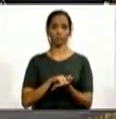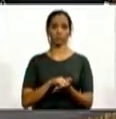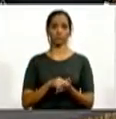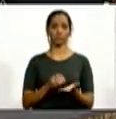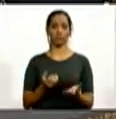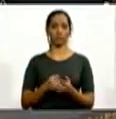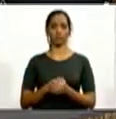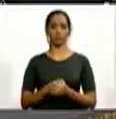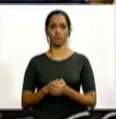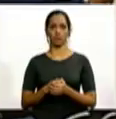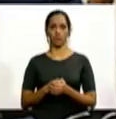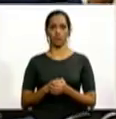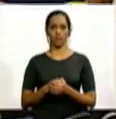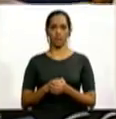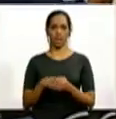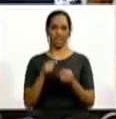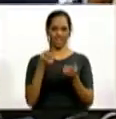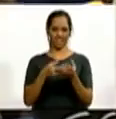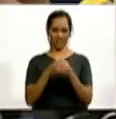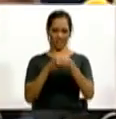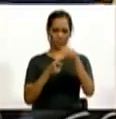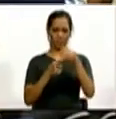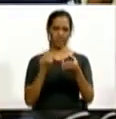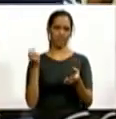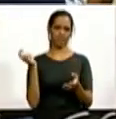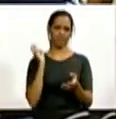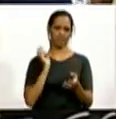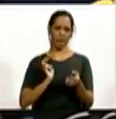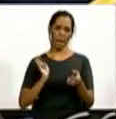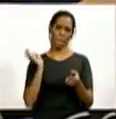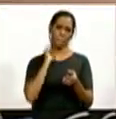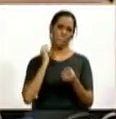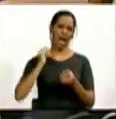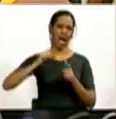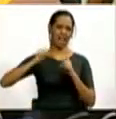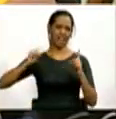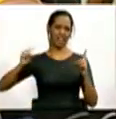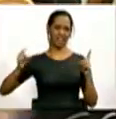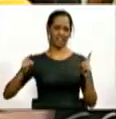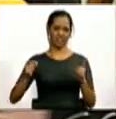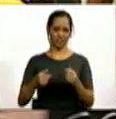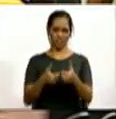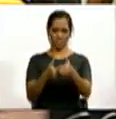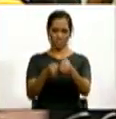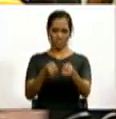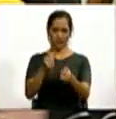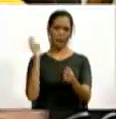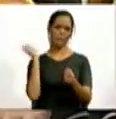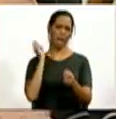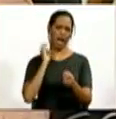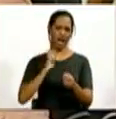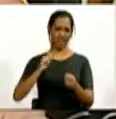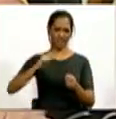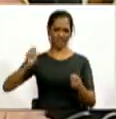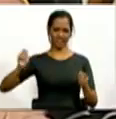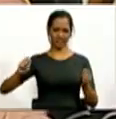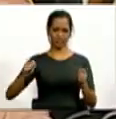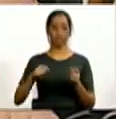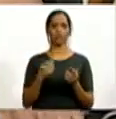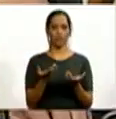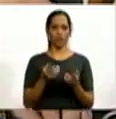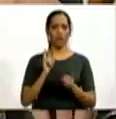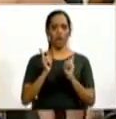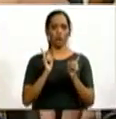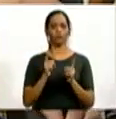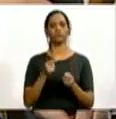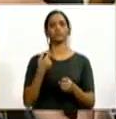inhumano, pero es muy común la expresión. Ya le meto un corrientazo cuando falta apretar alguna tuerca en la